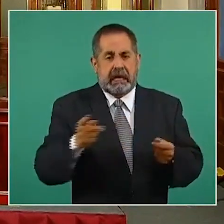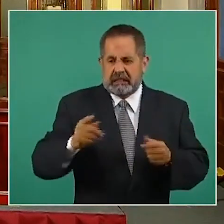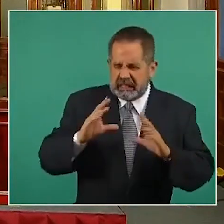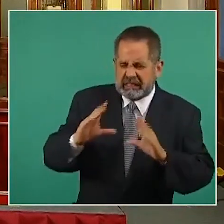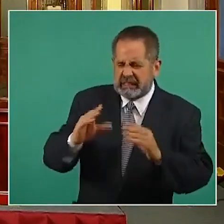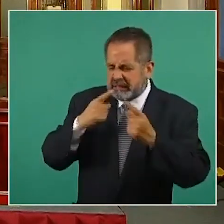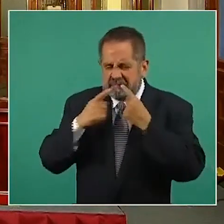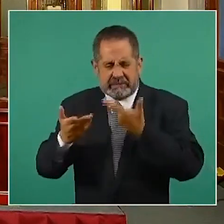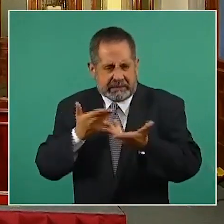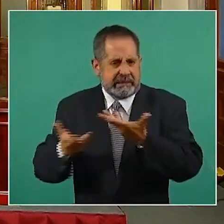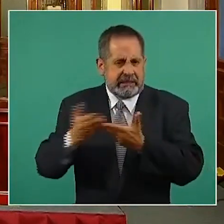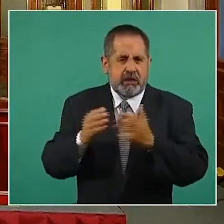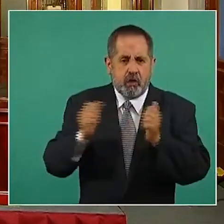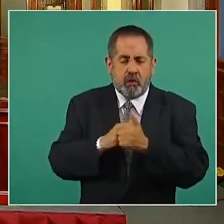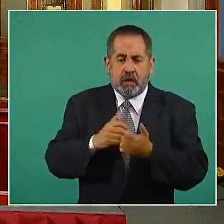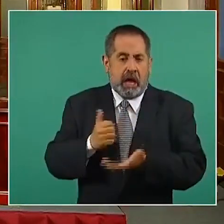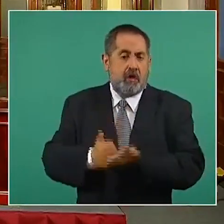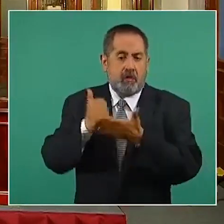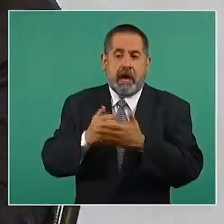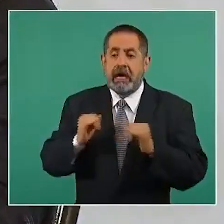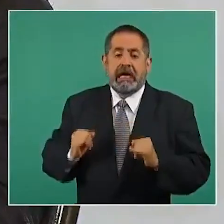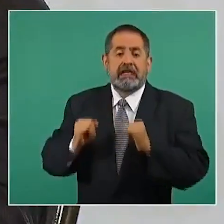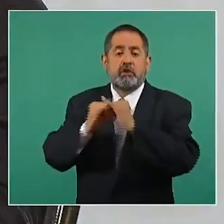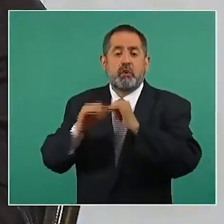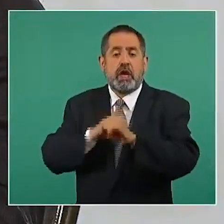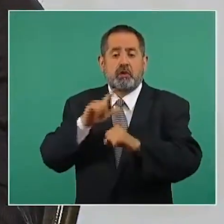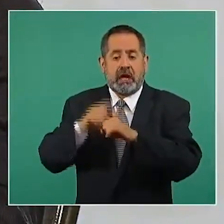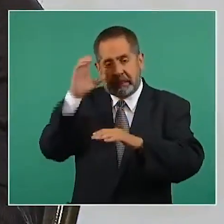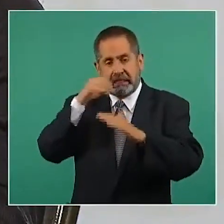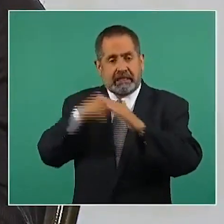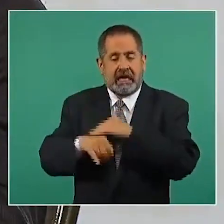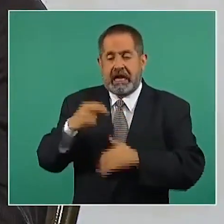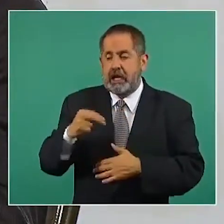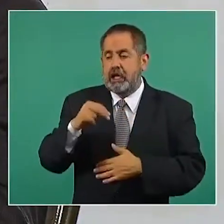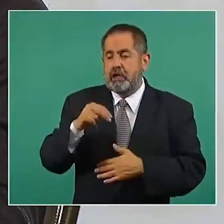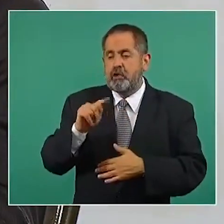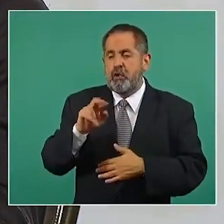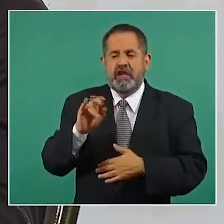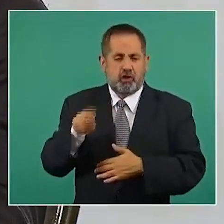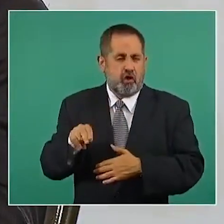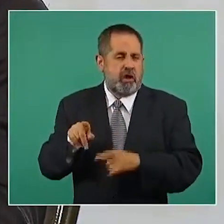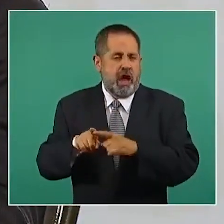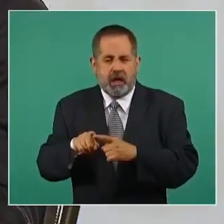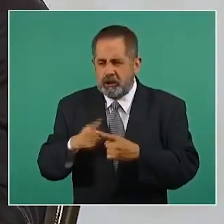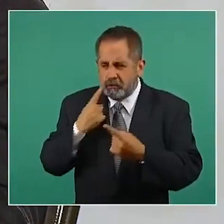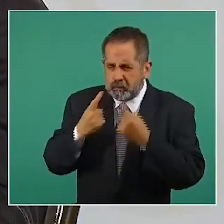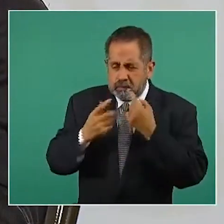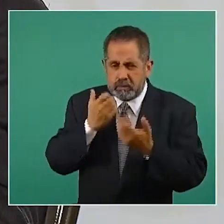micrófono abierto en colaboración con el Instituto Nacional de Ciencias Médicas y Nutrición Salvador Subirán, que ha tenido